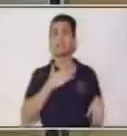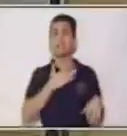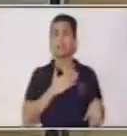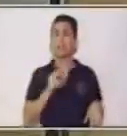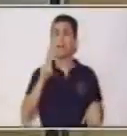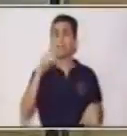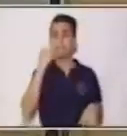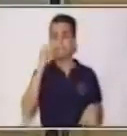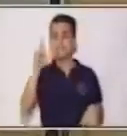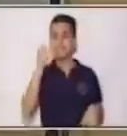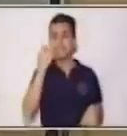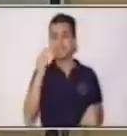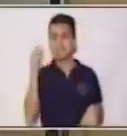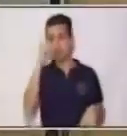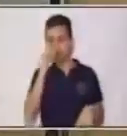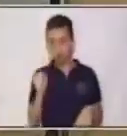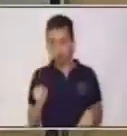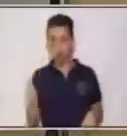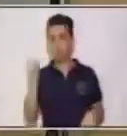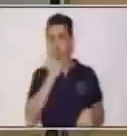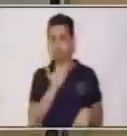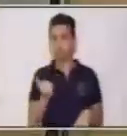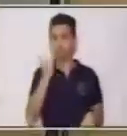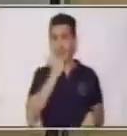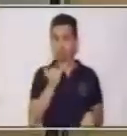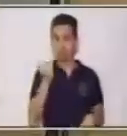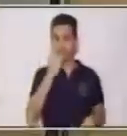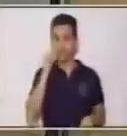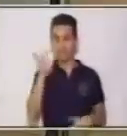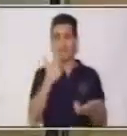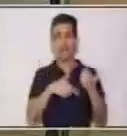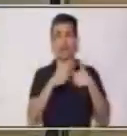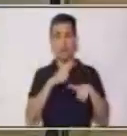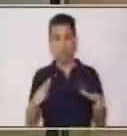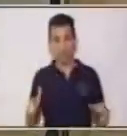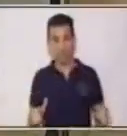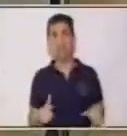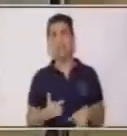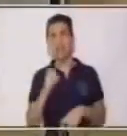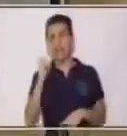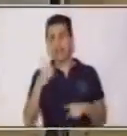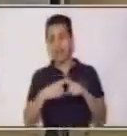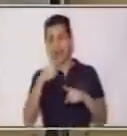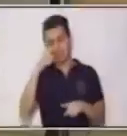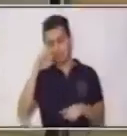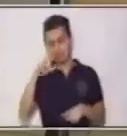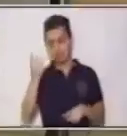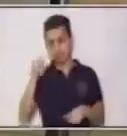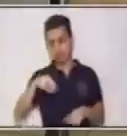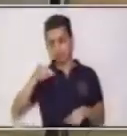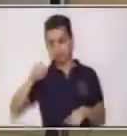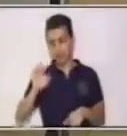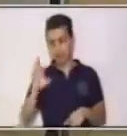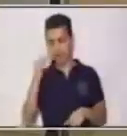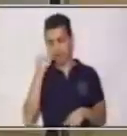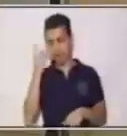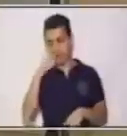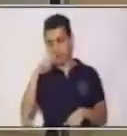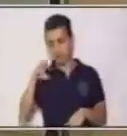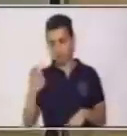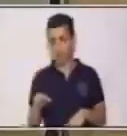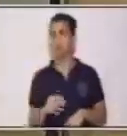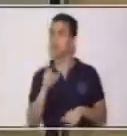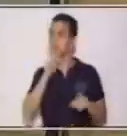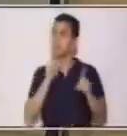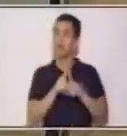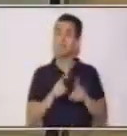lenguaje como extranjerismos, que son palabras que se utilizan en el idioma pero que son de origen extranjero. Y también sobre